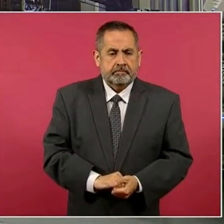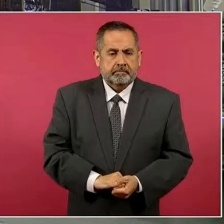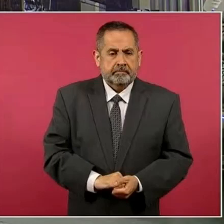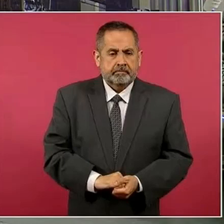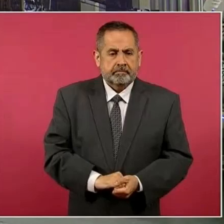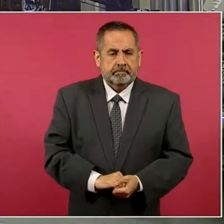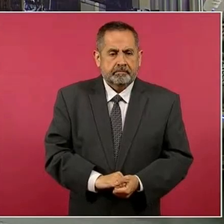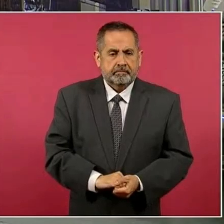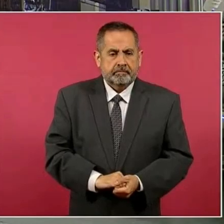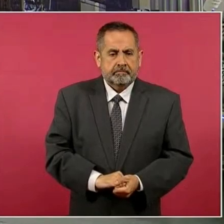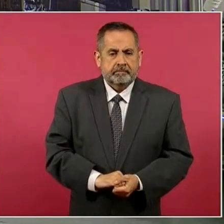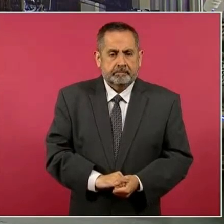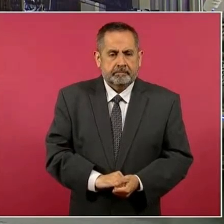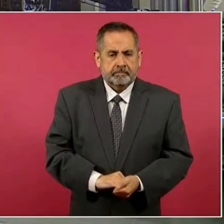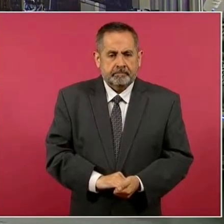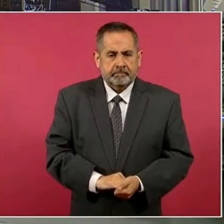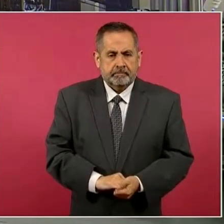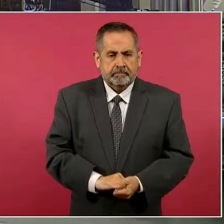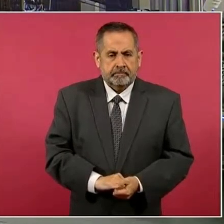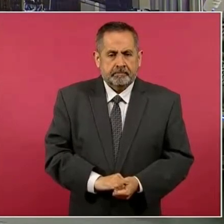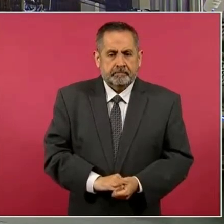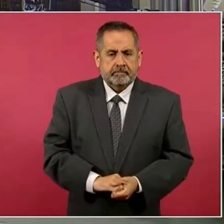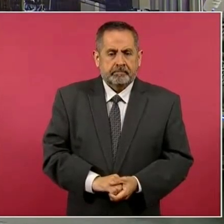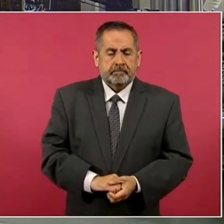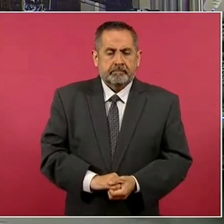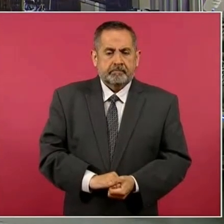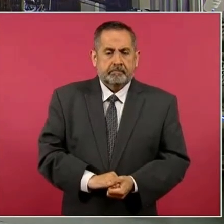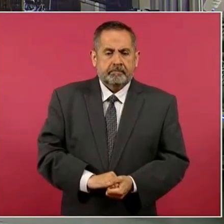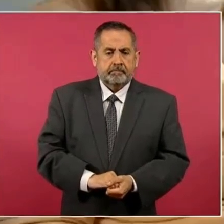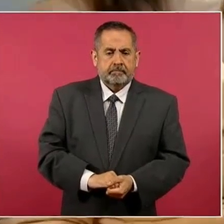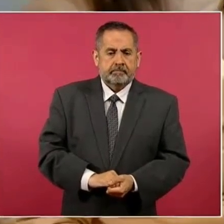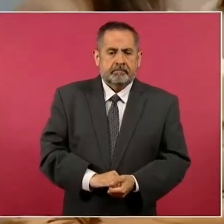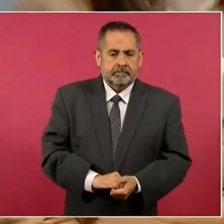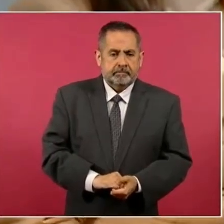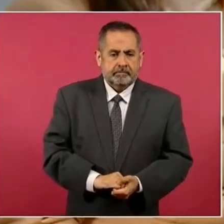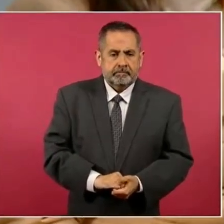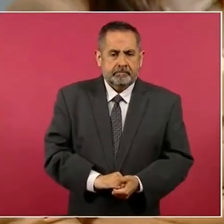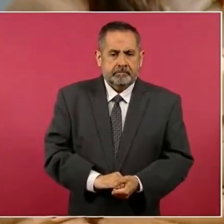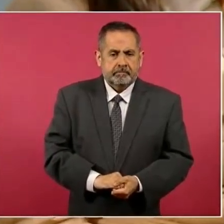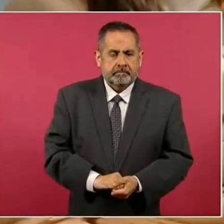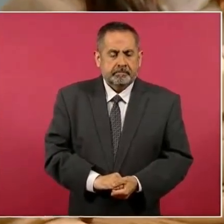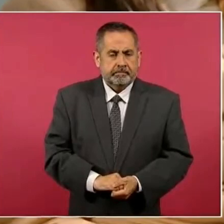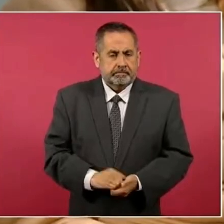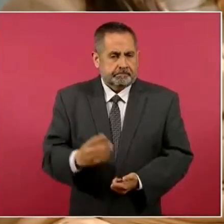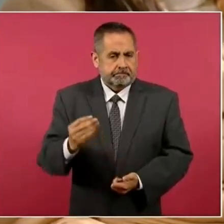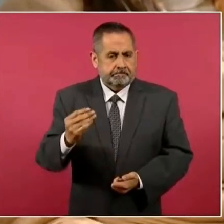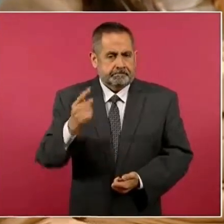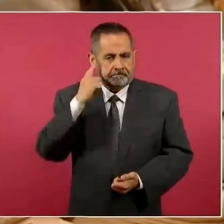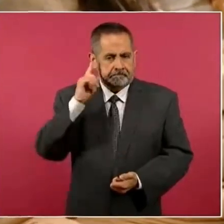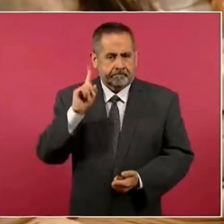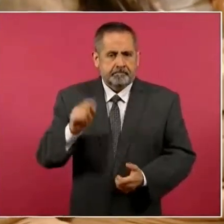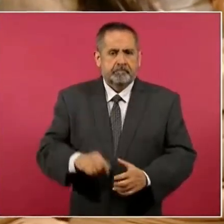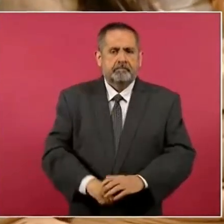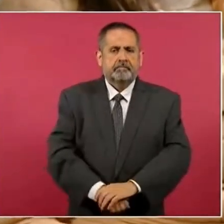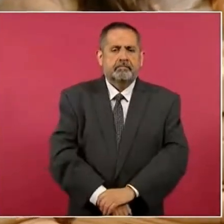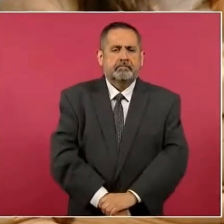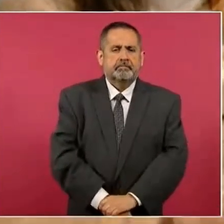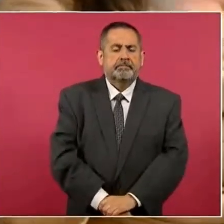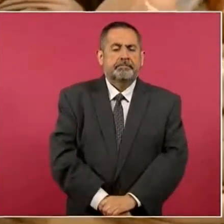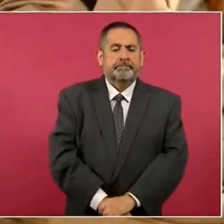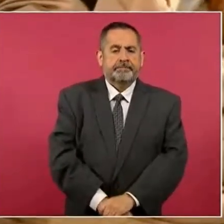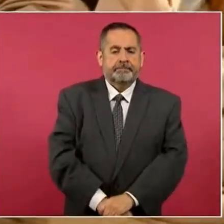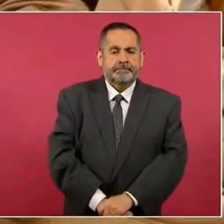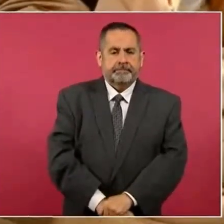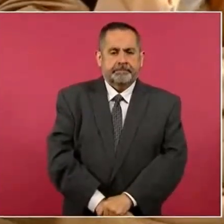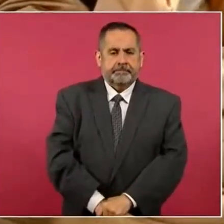la dirección de Notimex que no se ponen de acuerdo? Porque la Junta Federal de Conciliación y Arbitraje, los 42 juicios